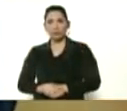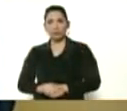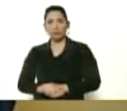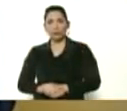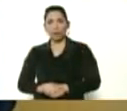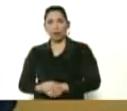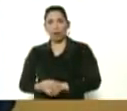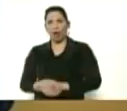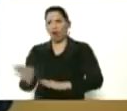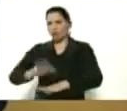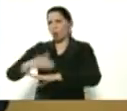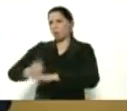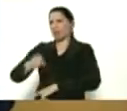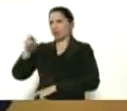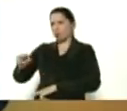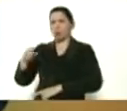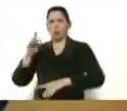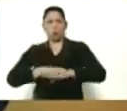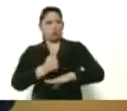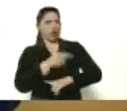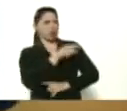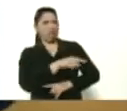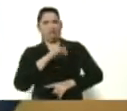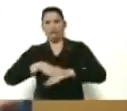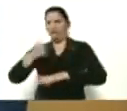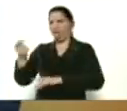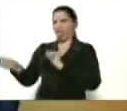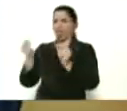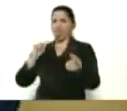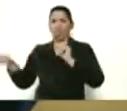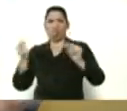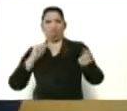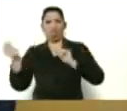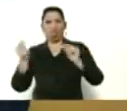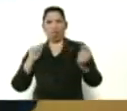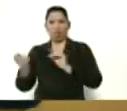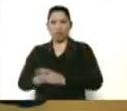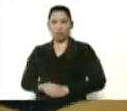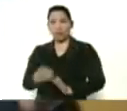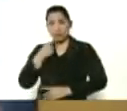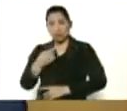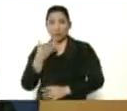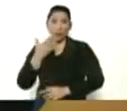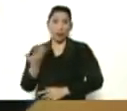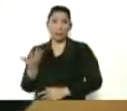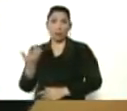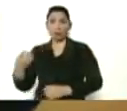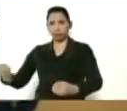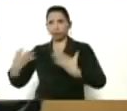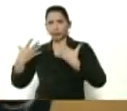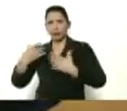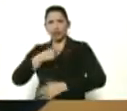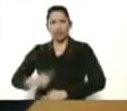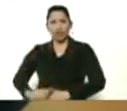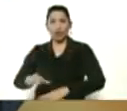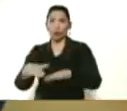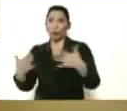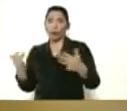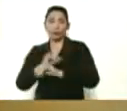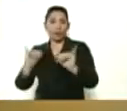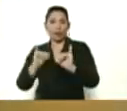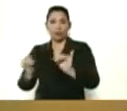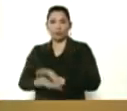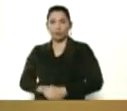culpas, buscar tonterías, decir cosas fútiles como que si el virus chino, cuando en efecto ya